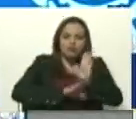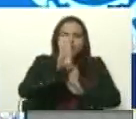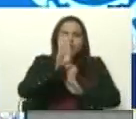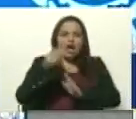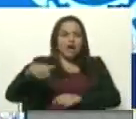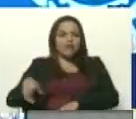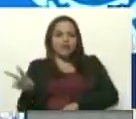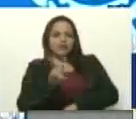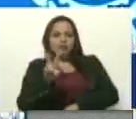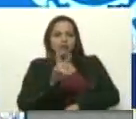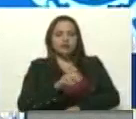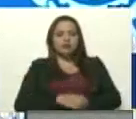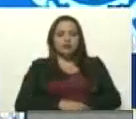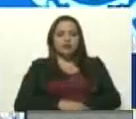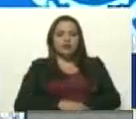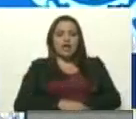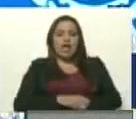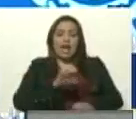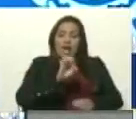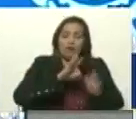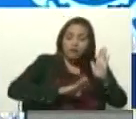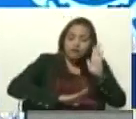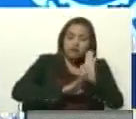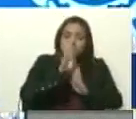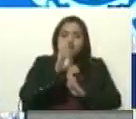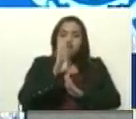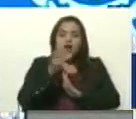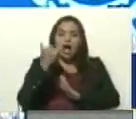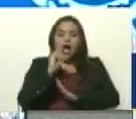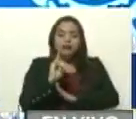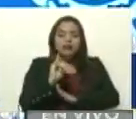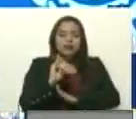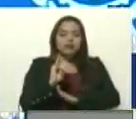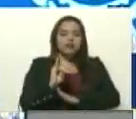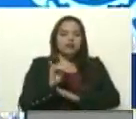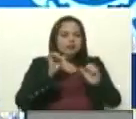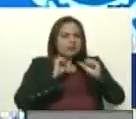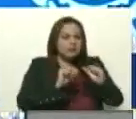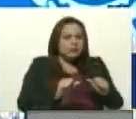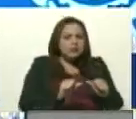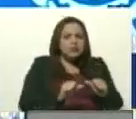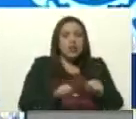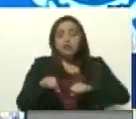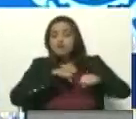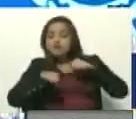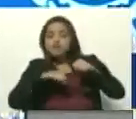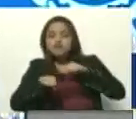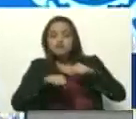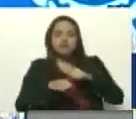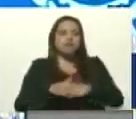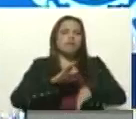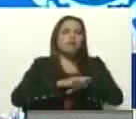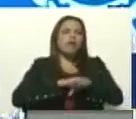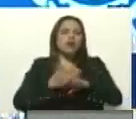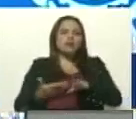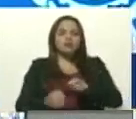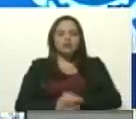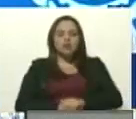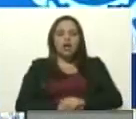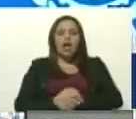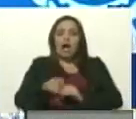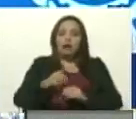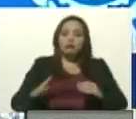Venezuela. Una evolución, repito, marcada y sacudida por un bloqueo